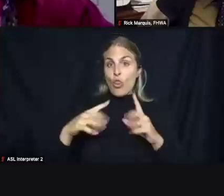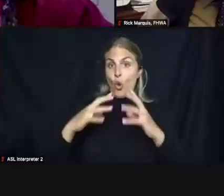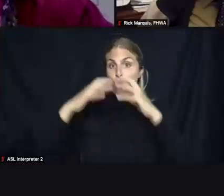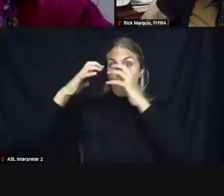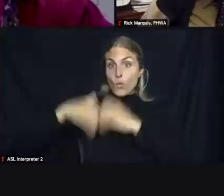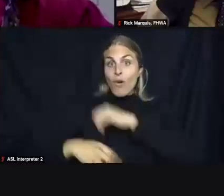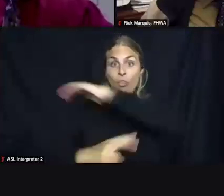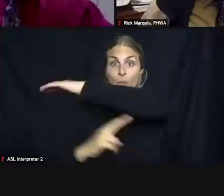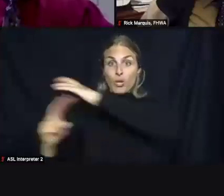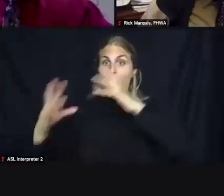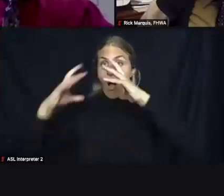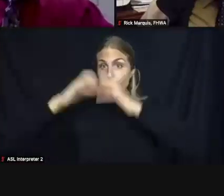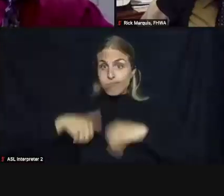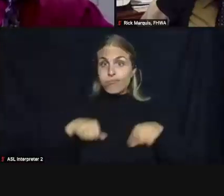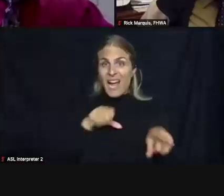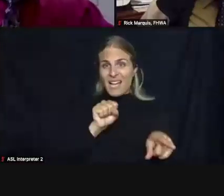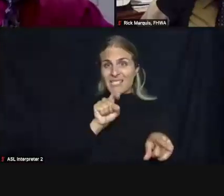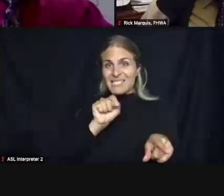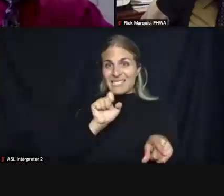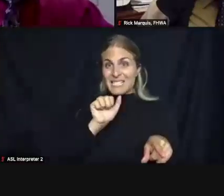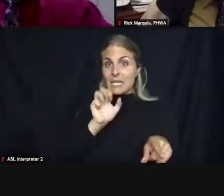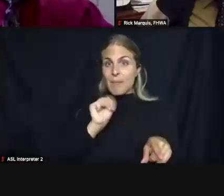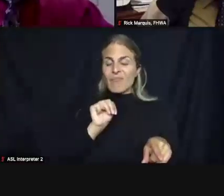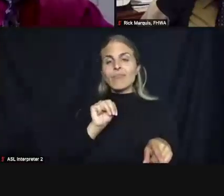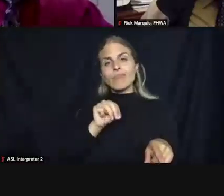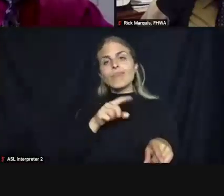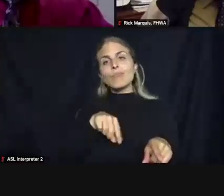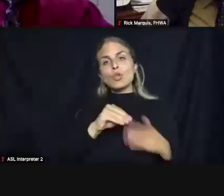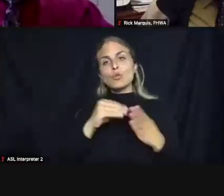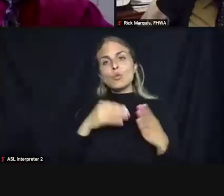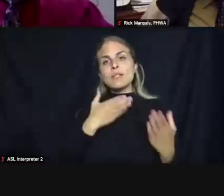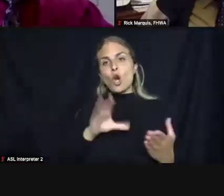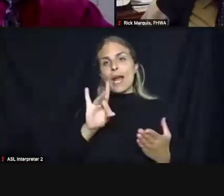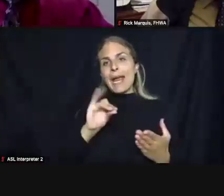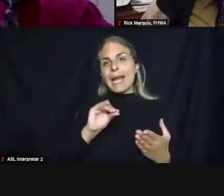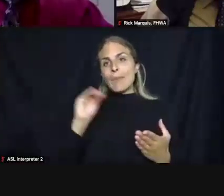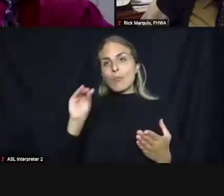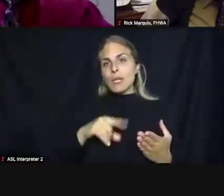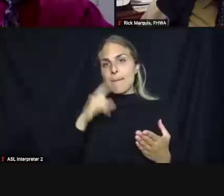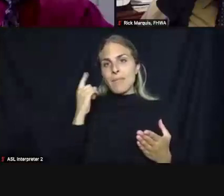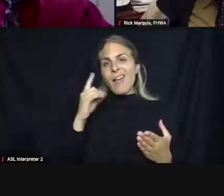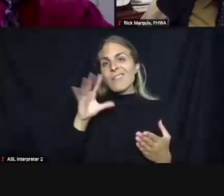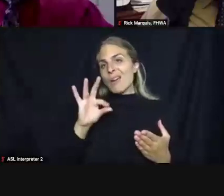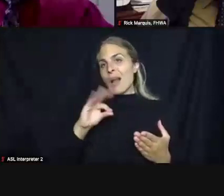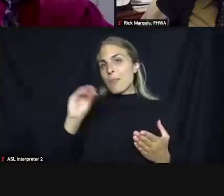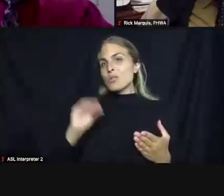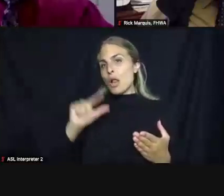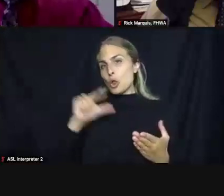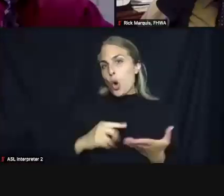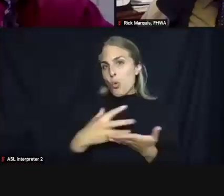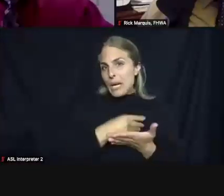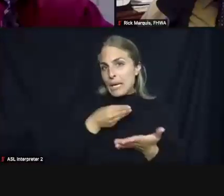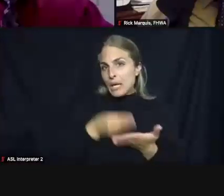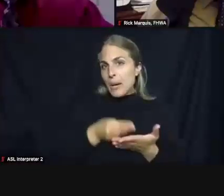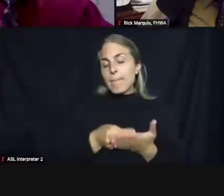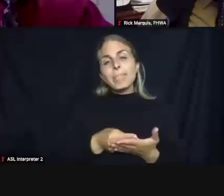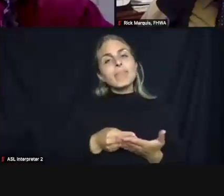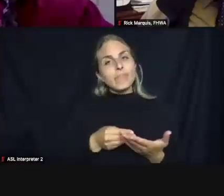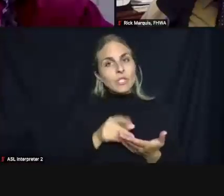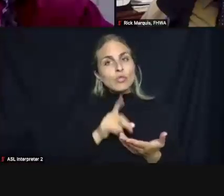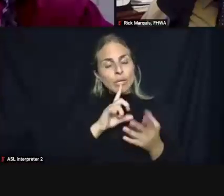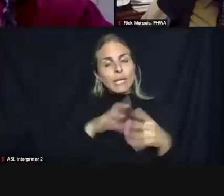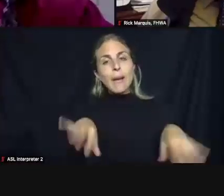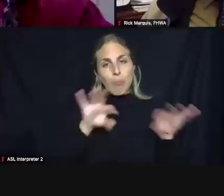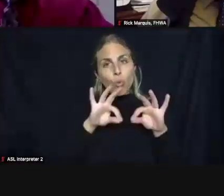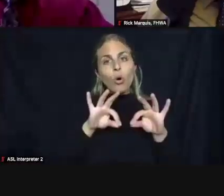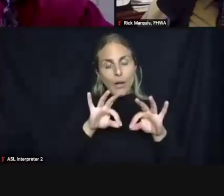se eliminaría el viaducto de Lee 81. Estos estudiantes son 81 de raza negra